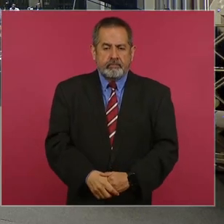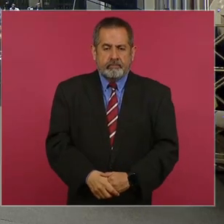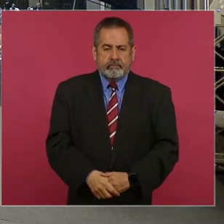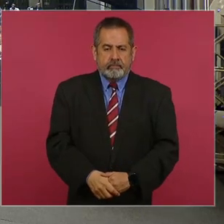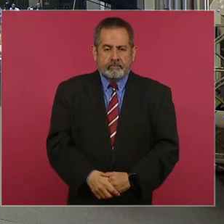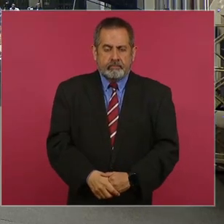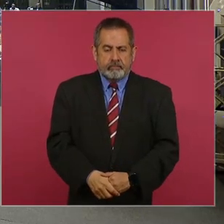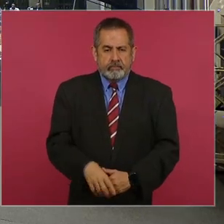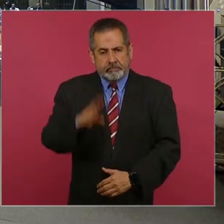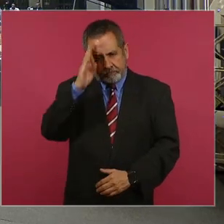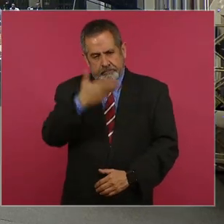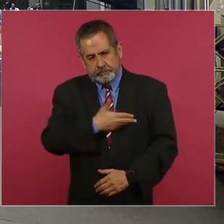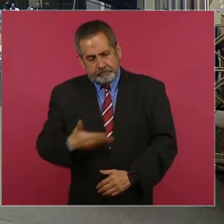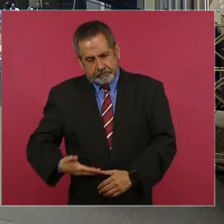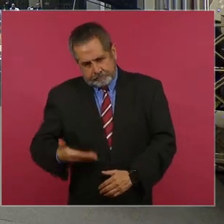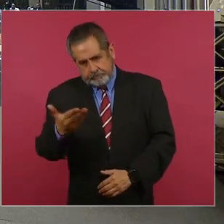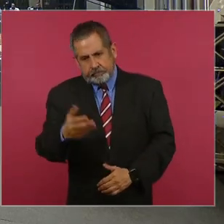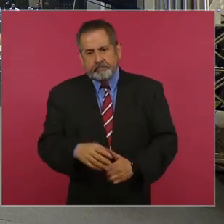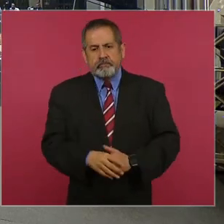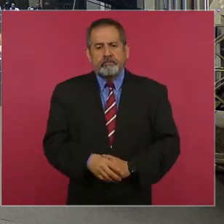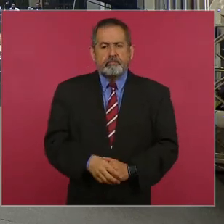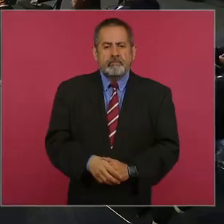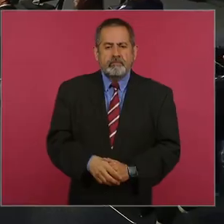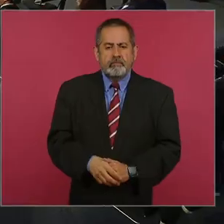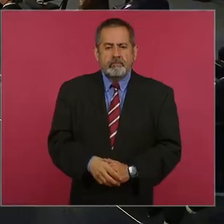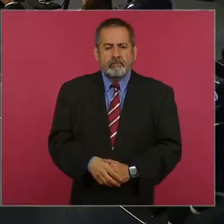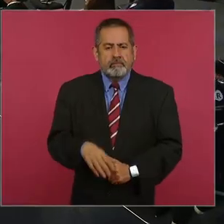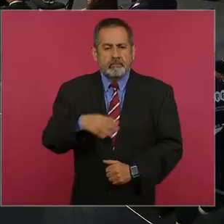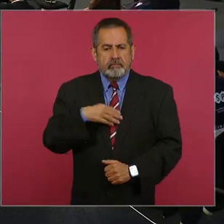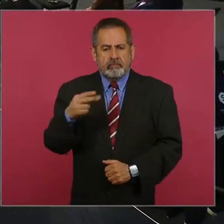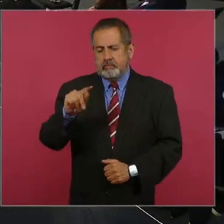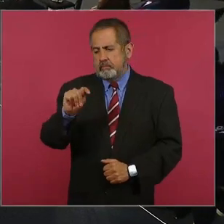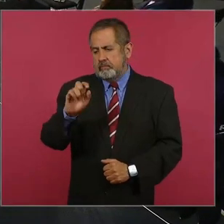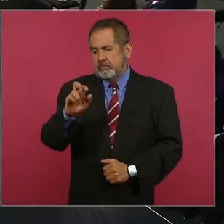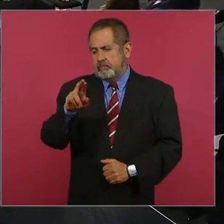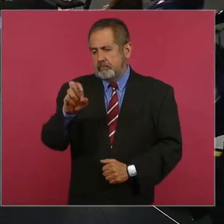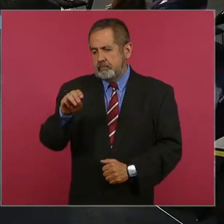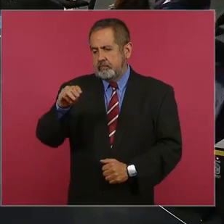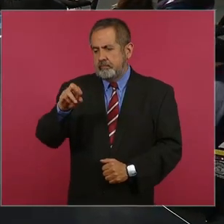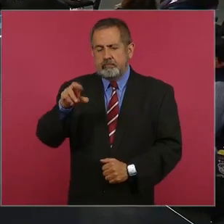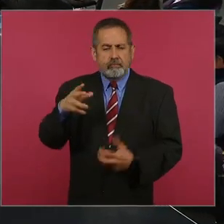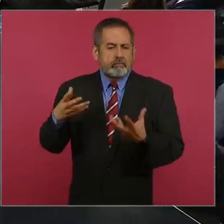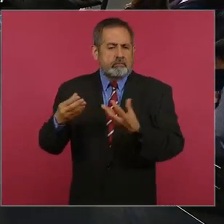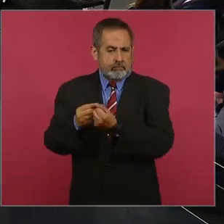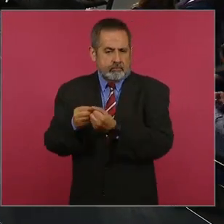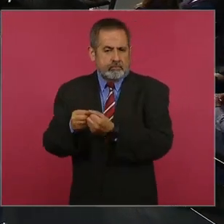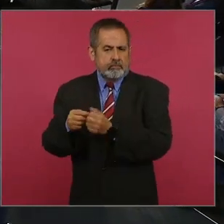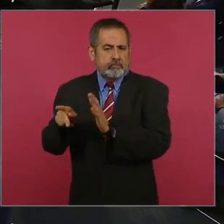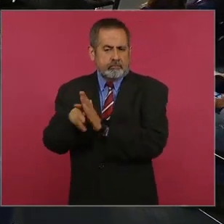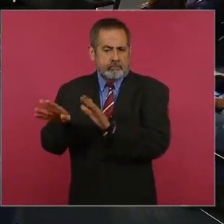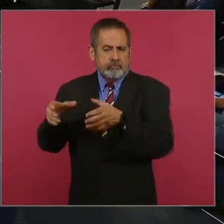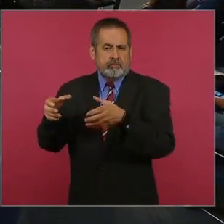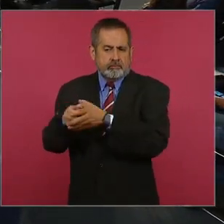señor señor presidente soy Tere Mora corresponsal del corporativo